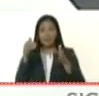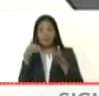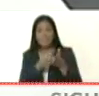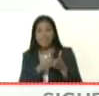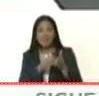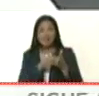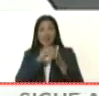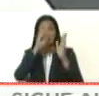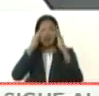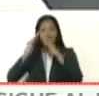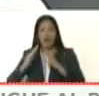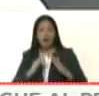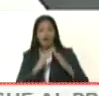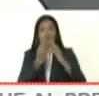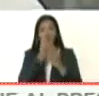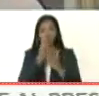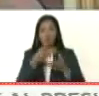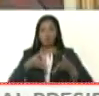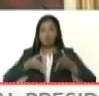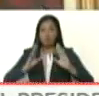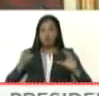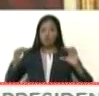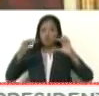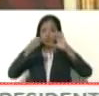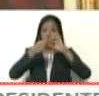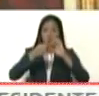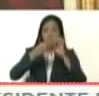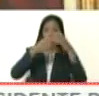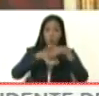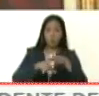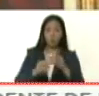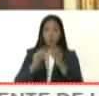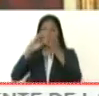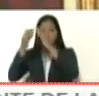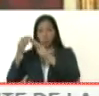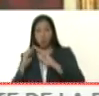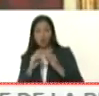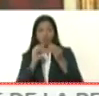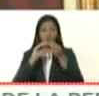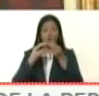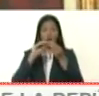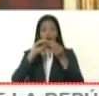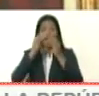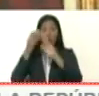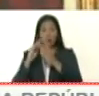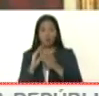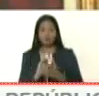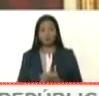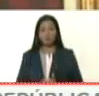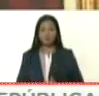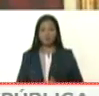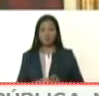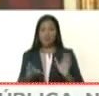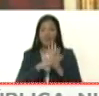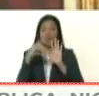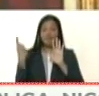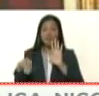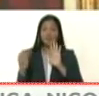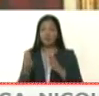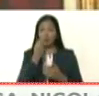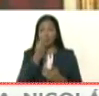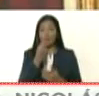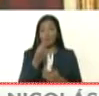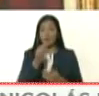alimentación que van complementando en la comunidad, en la comuna, el derecho a la alimentación de